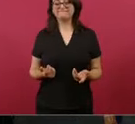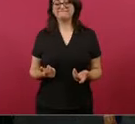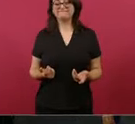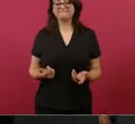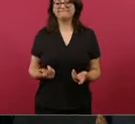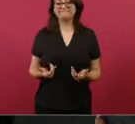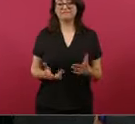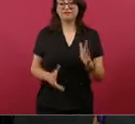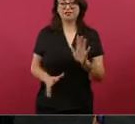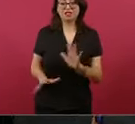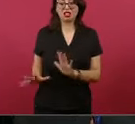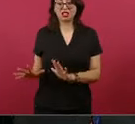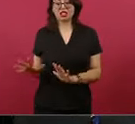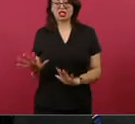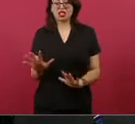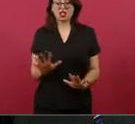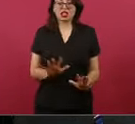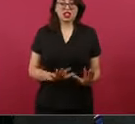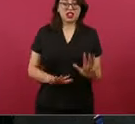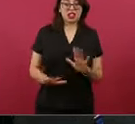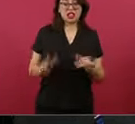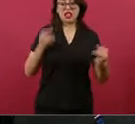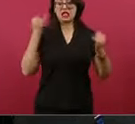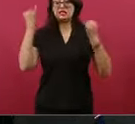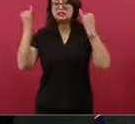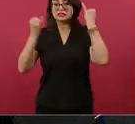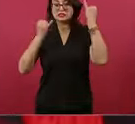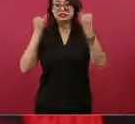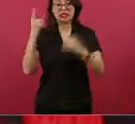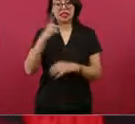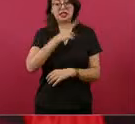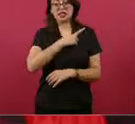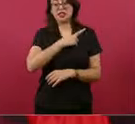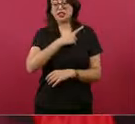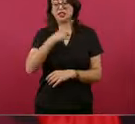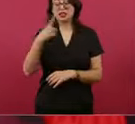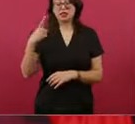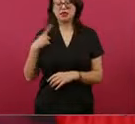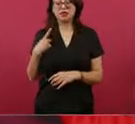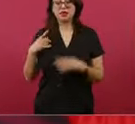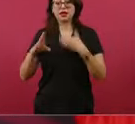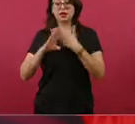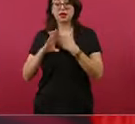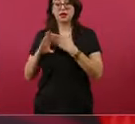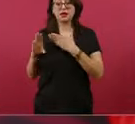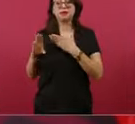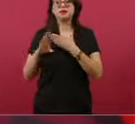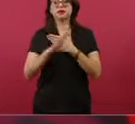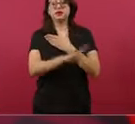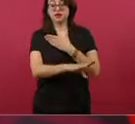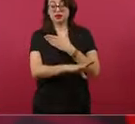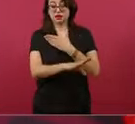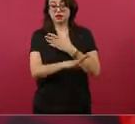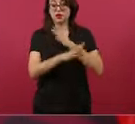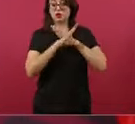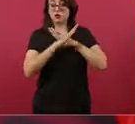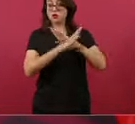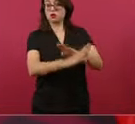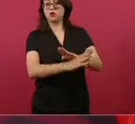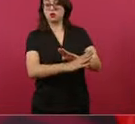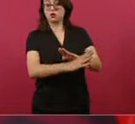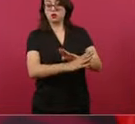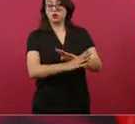toda esta manipulación, porque si no, nos va a pasar